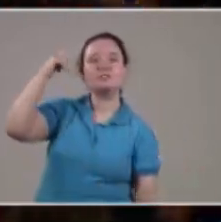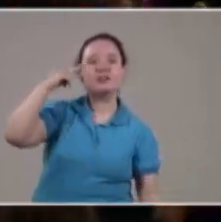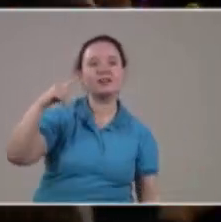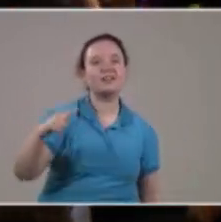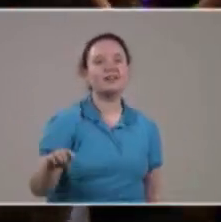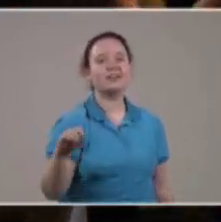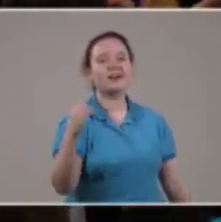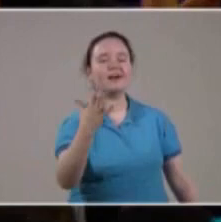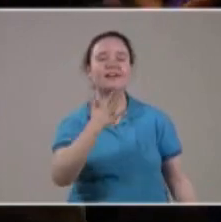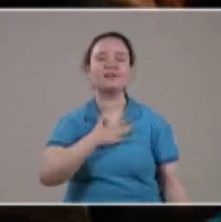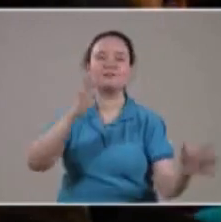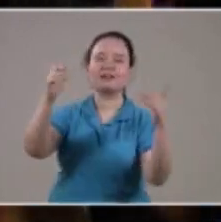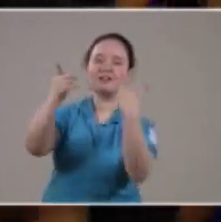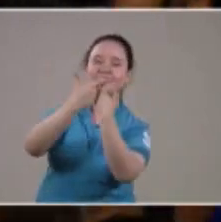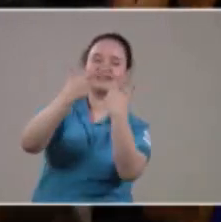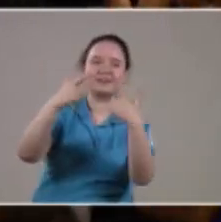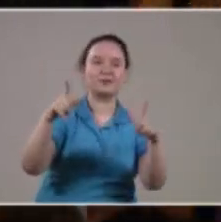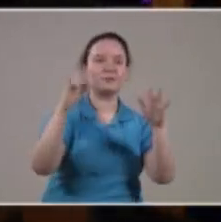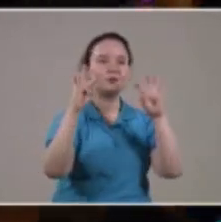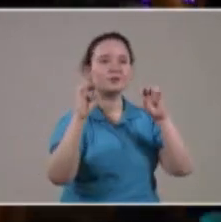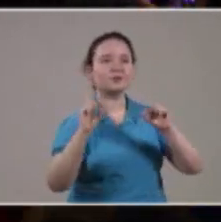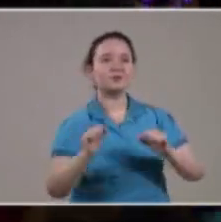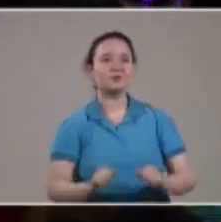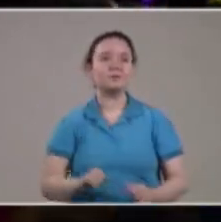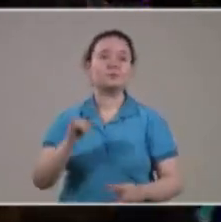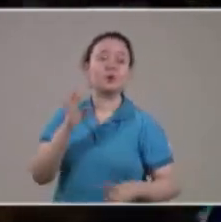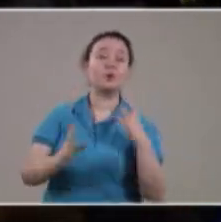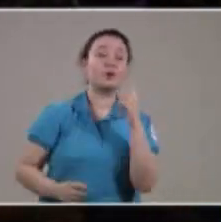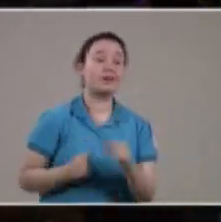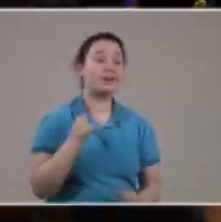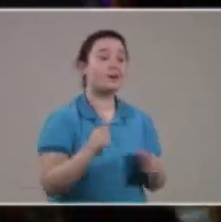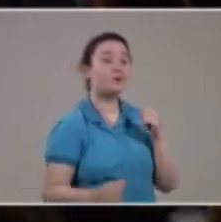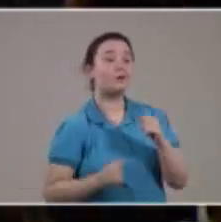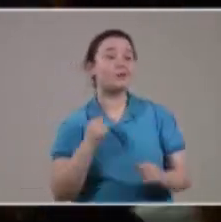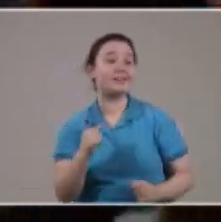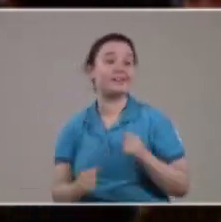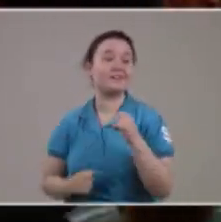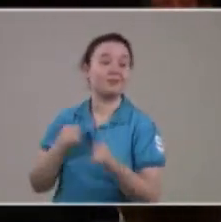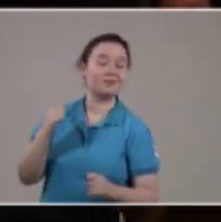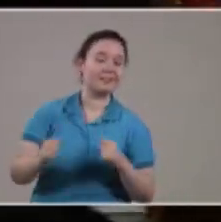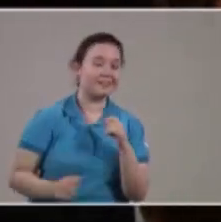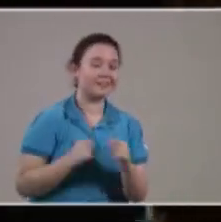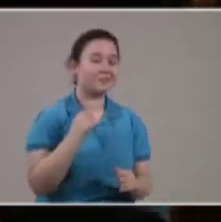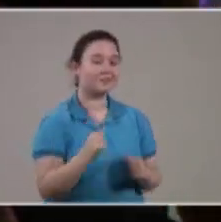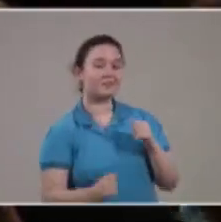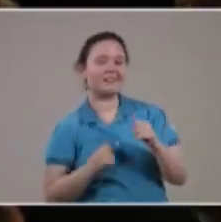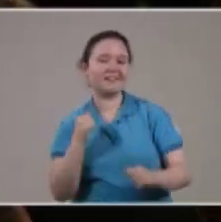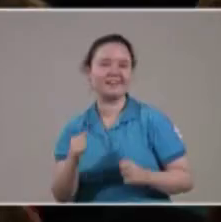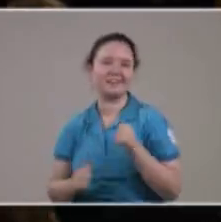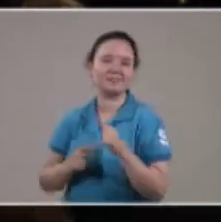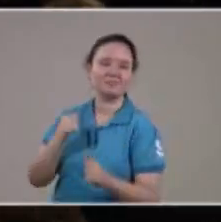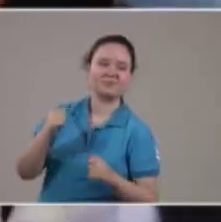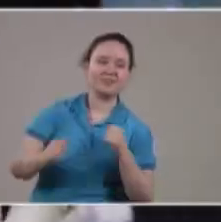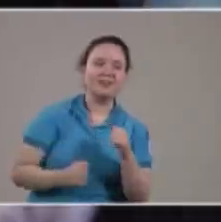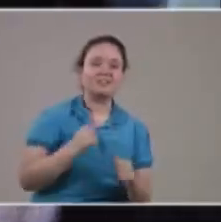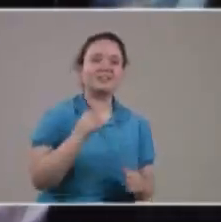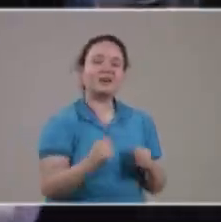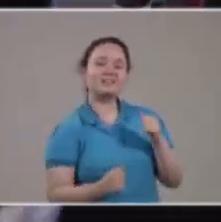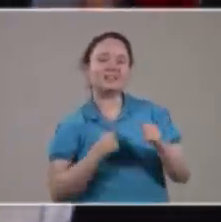Cuando pienso en el día que me libero, quiero correr, correr, correr, correr, correr.